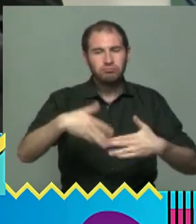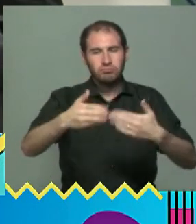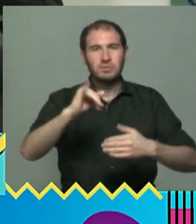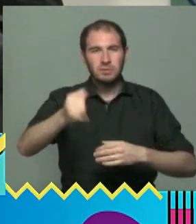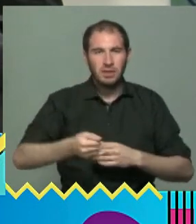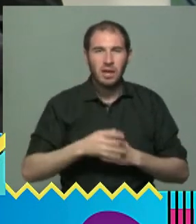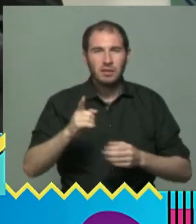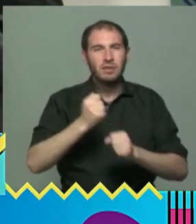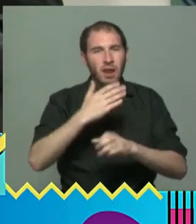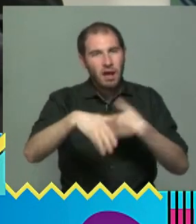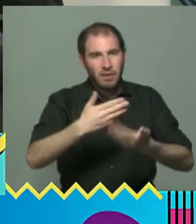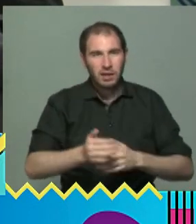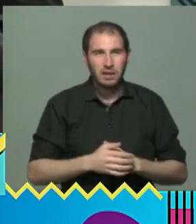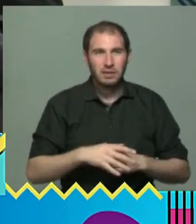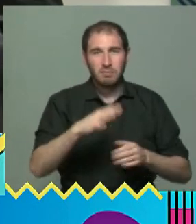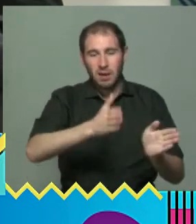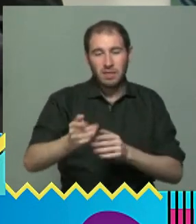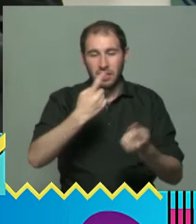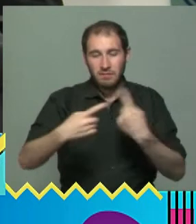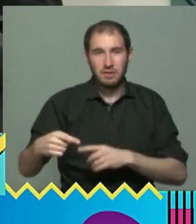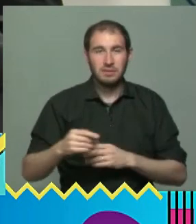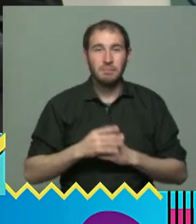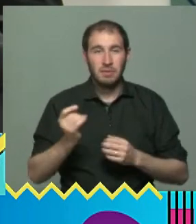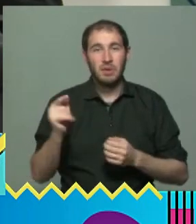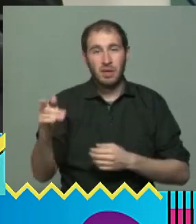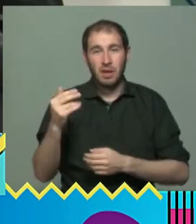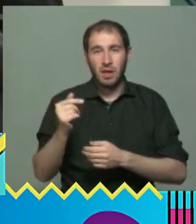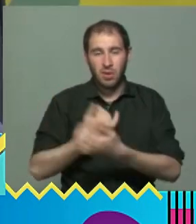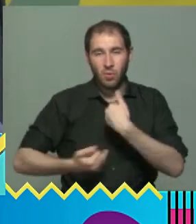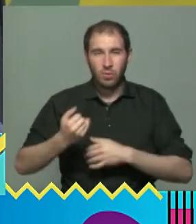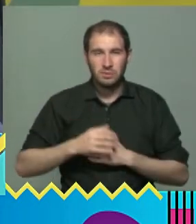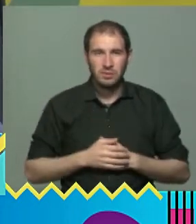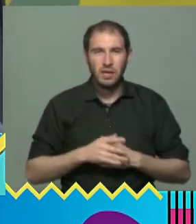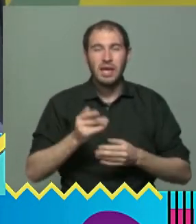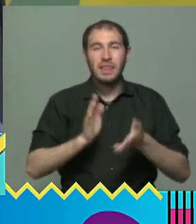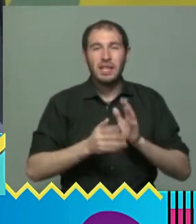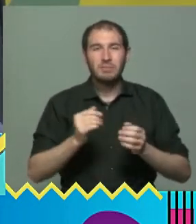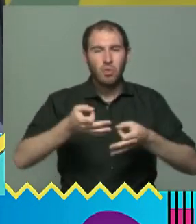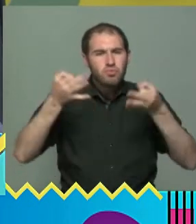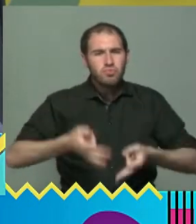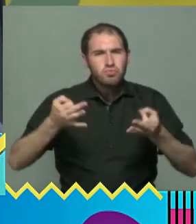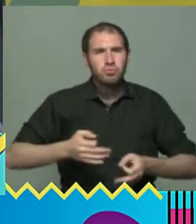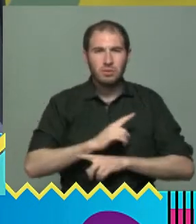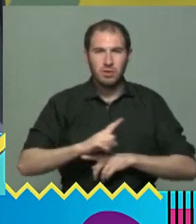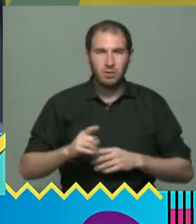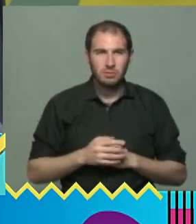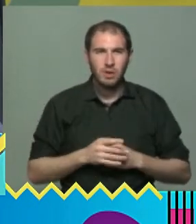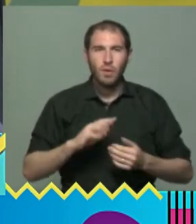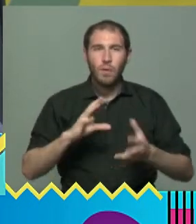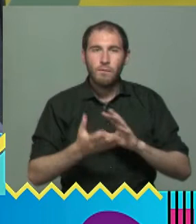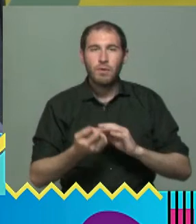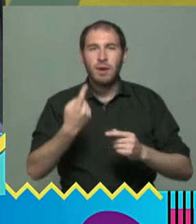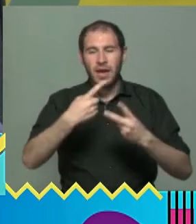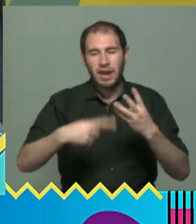eso se puede trabajar en diferentes instancias, como decíamos recién las tres, no necesariamente en una terapia ortodoxa, sino a través de